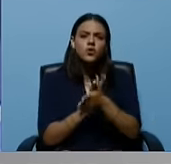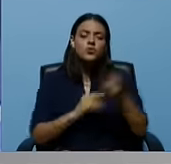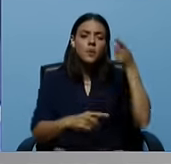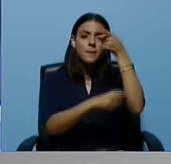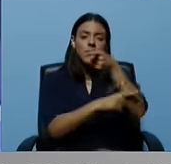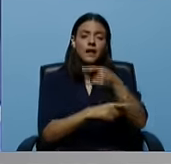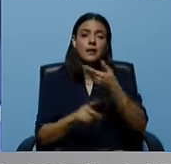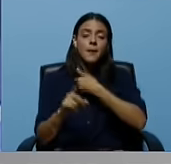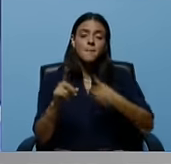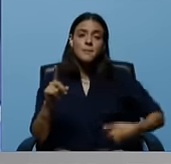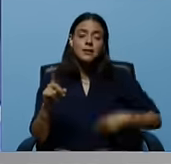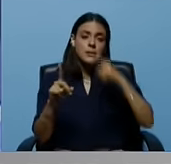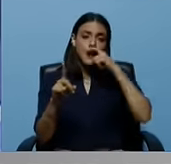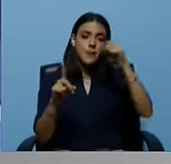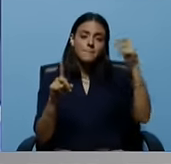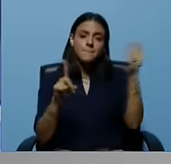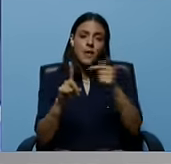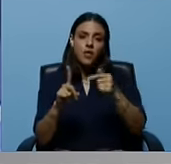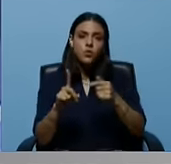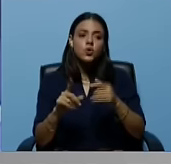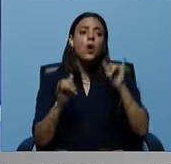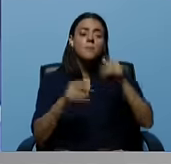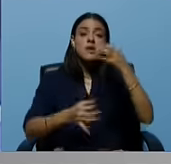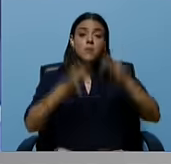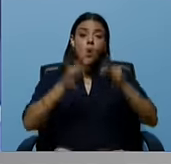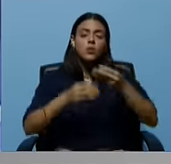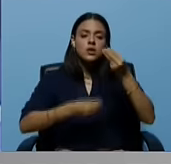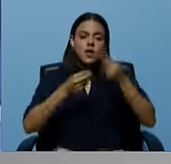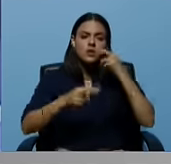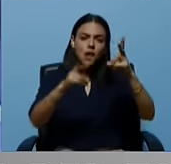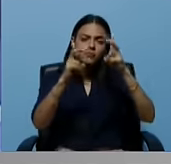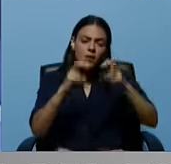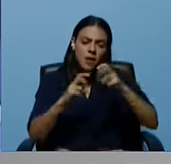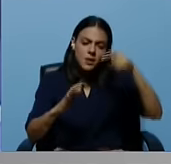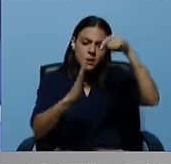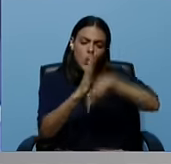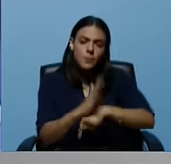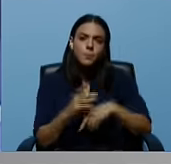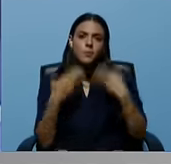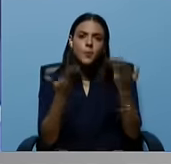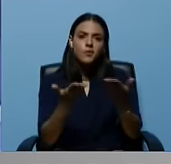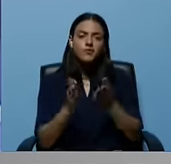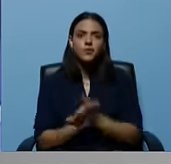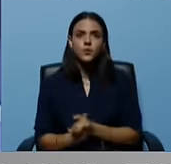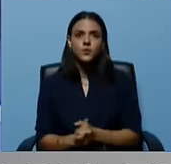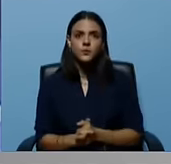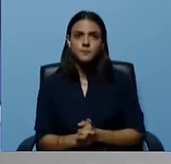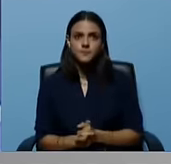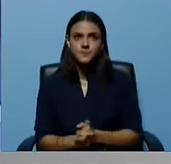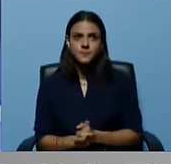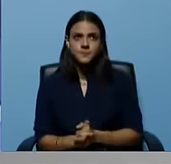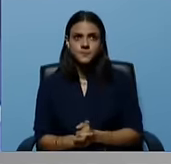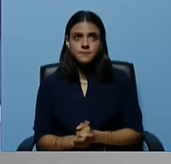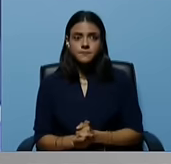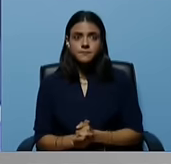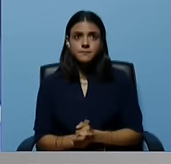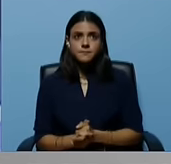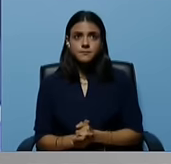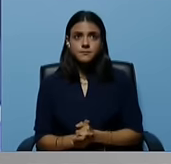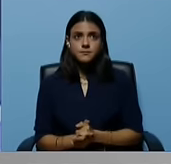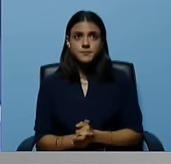por el presidente de la República Bolivariana de Venezuela,